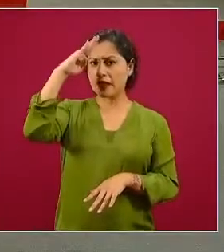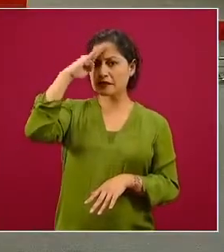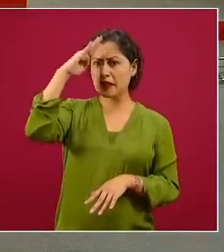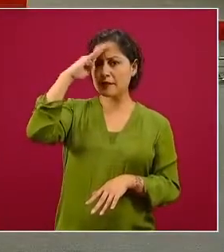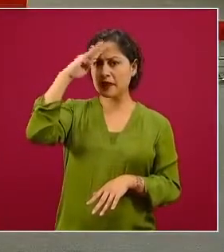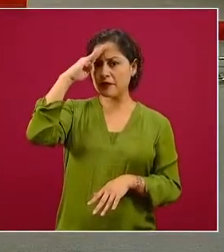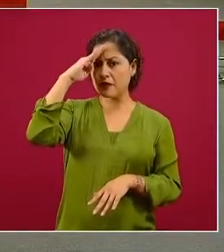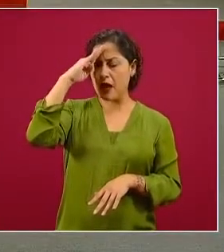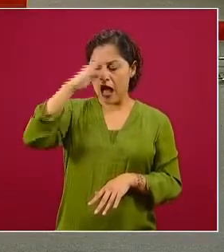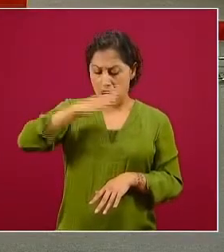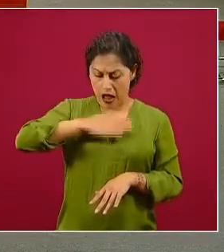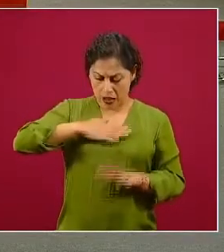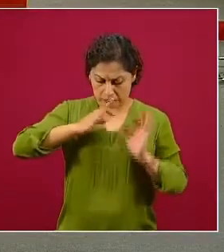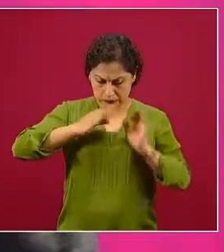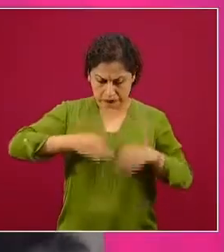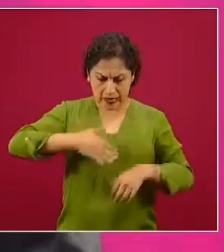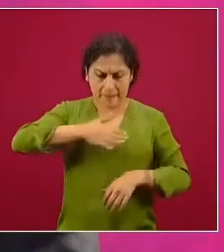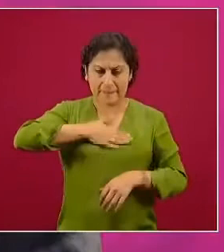su salario,